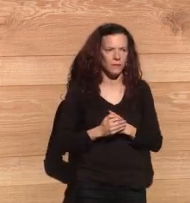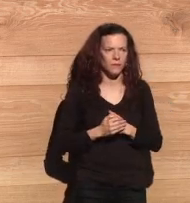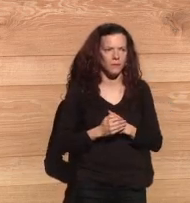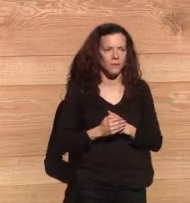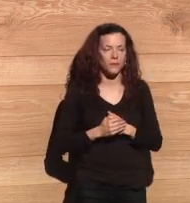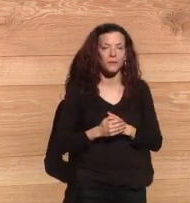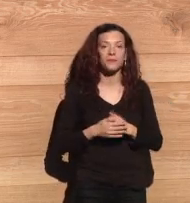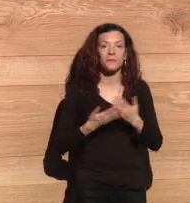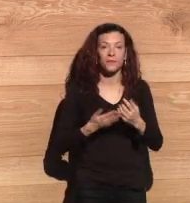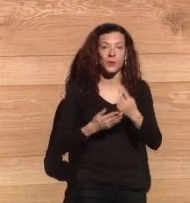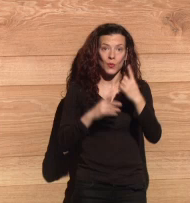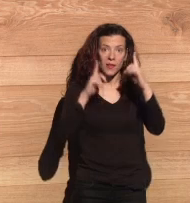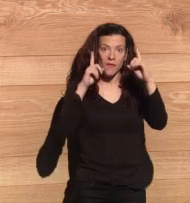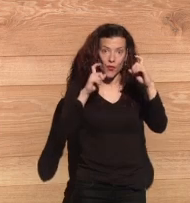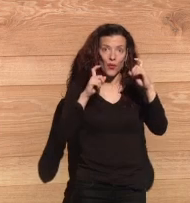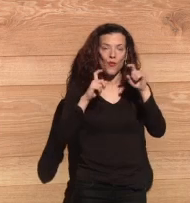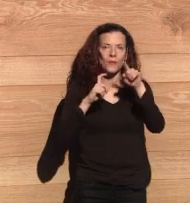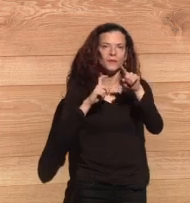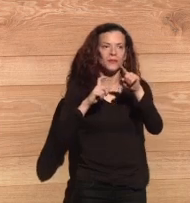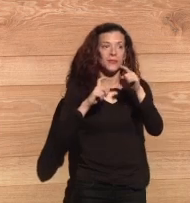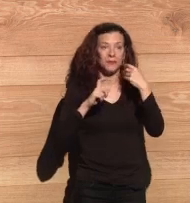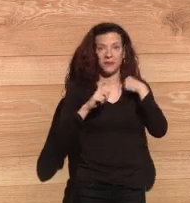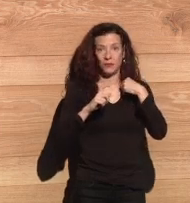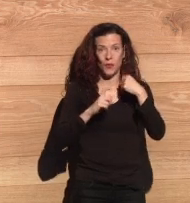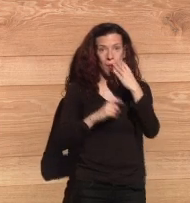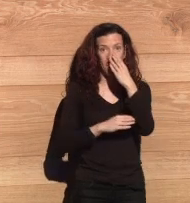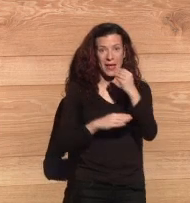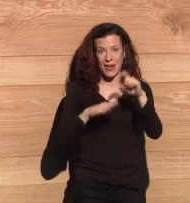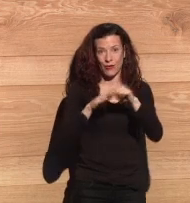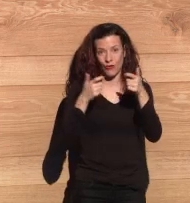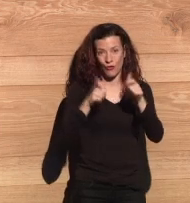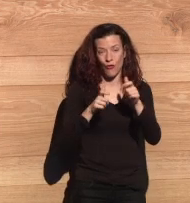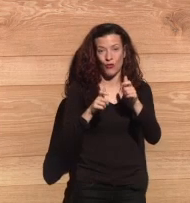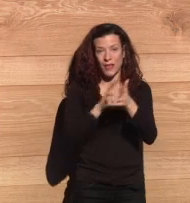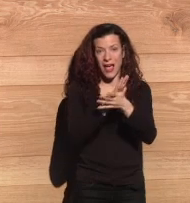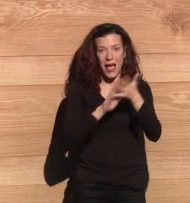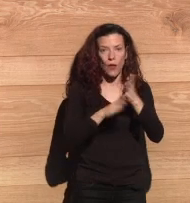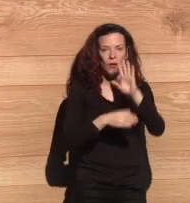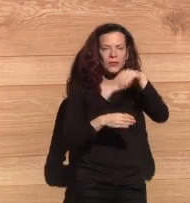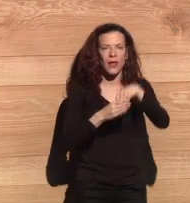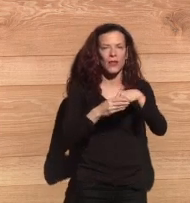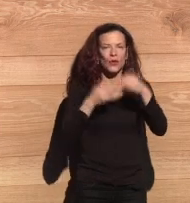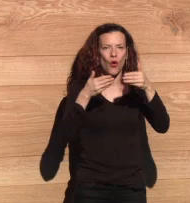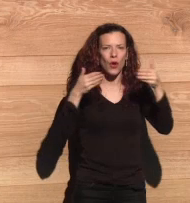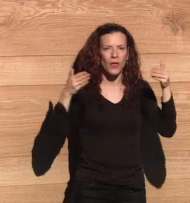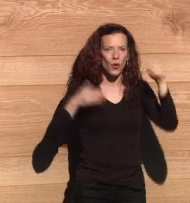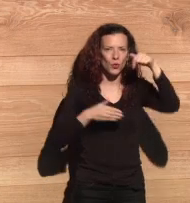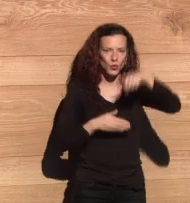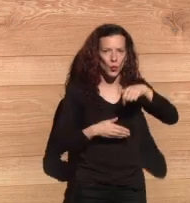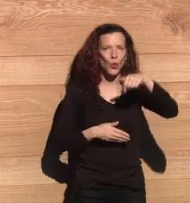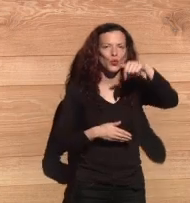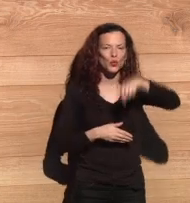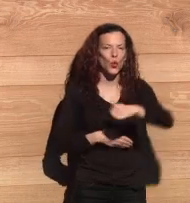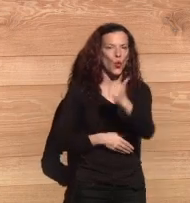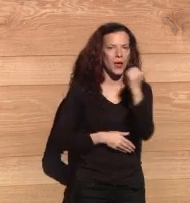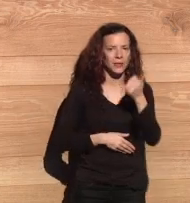Una de estas fotos forma parte de estos galgos que hemos visto, forma parte de la colección Sur-Suroeste que está